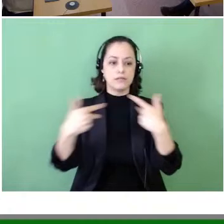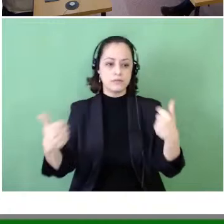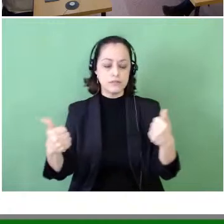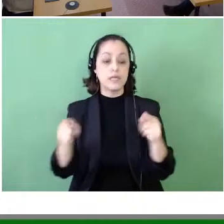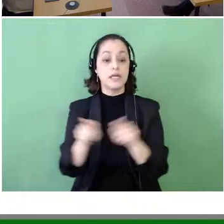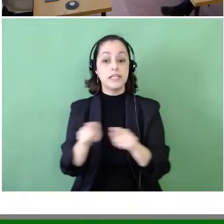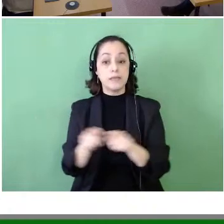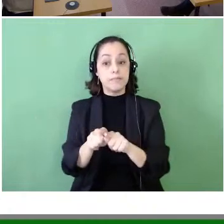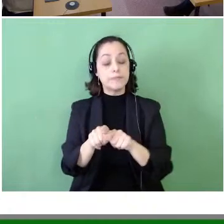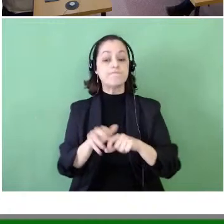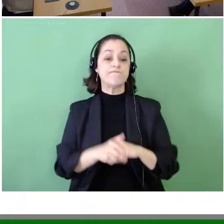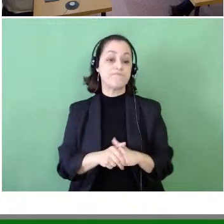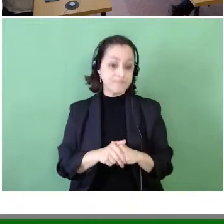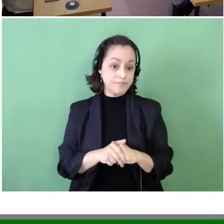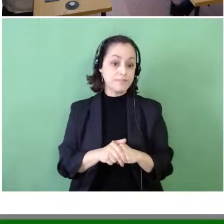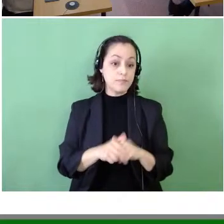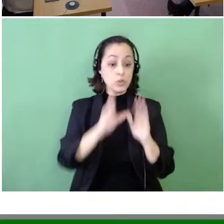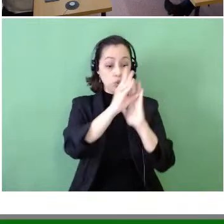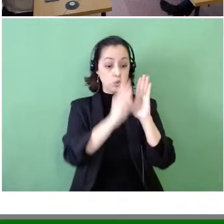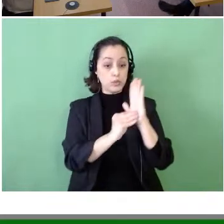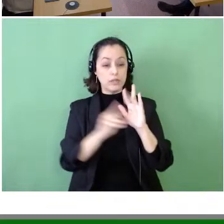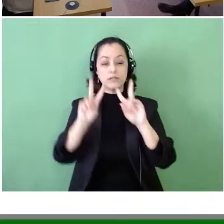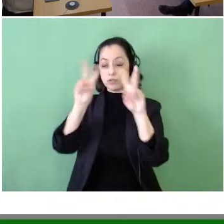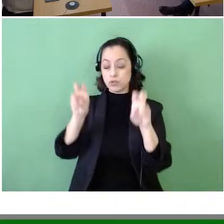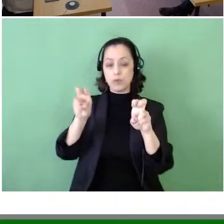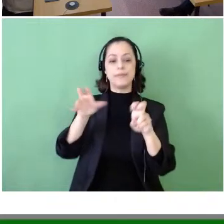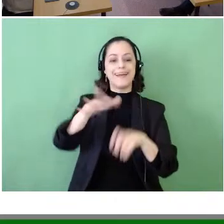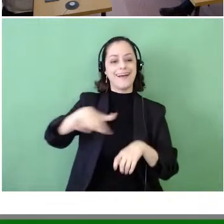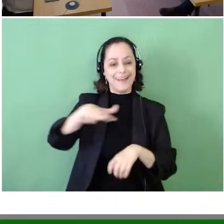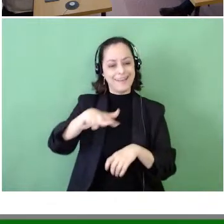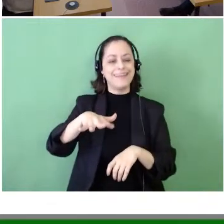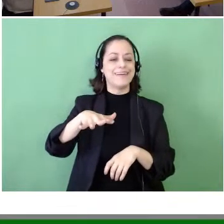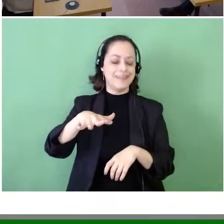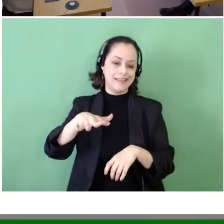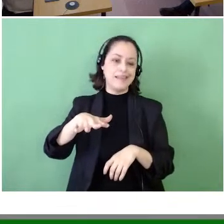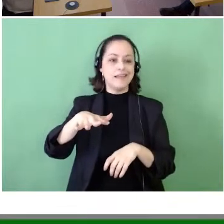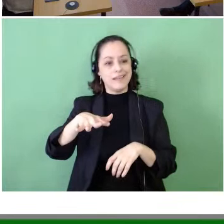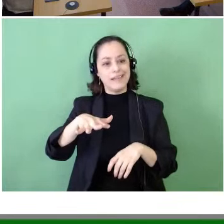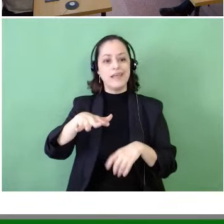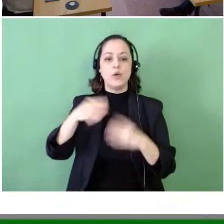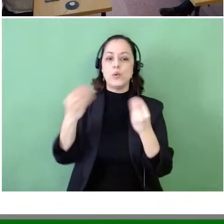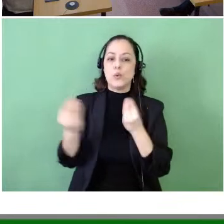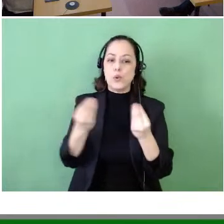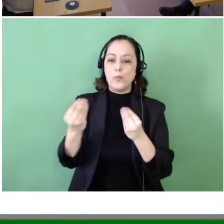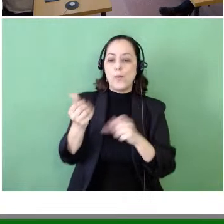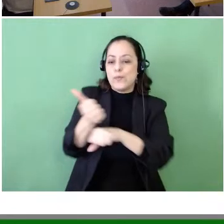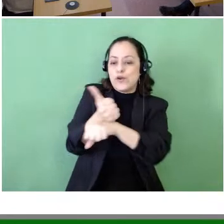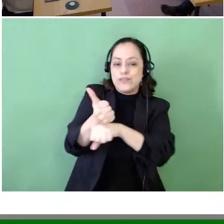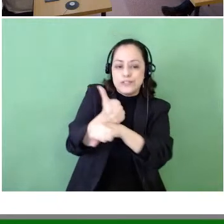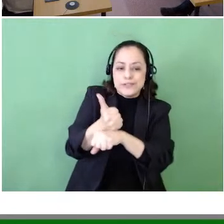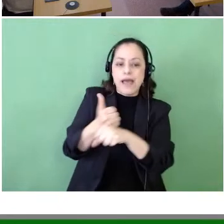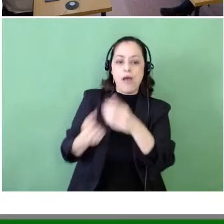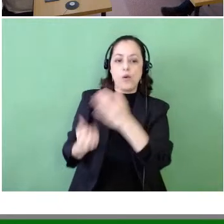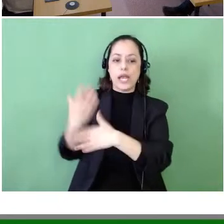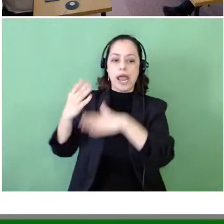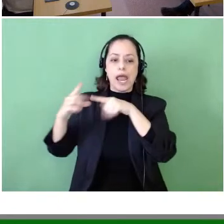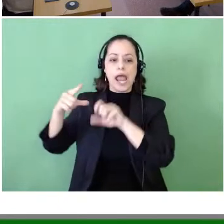acerca de aspectos profesionales, que son contenidos acerca de emprendedorismo y